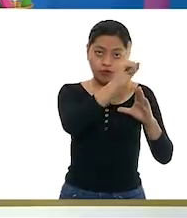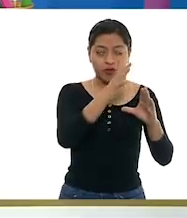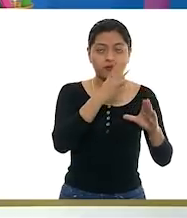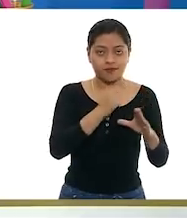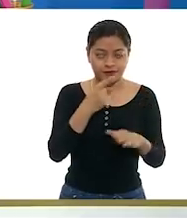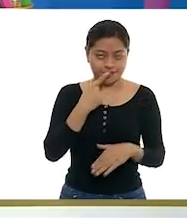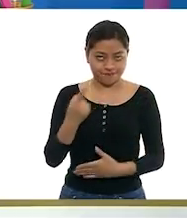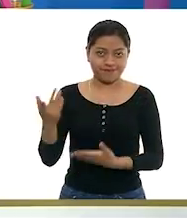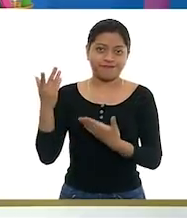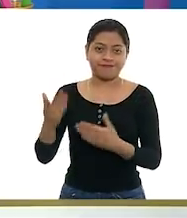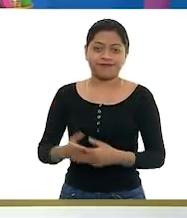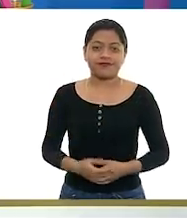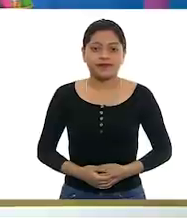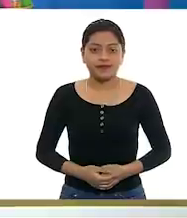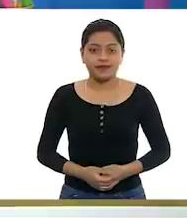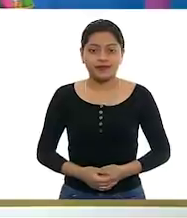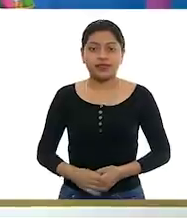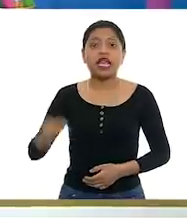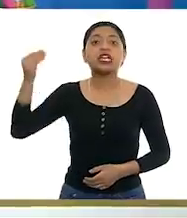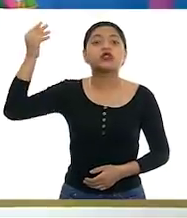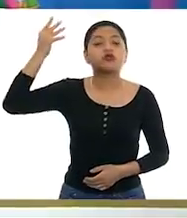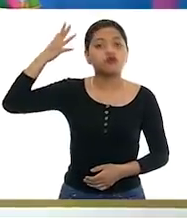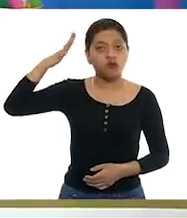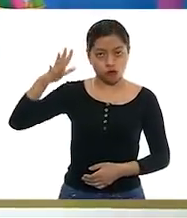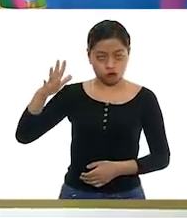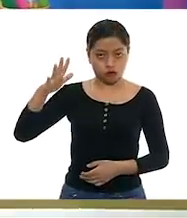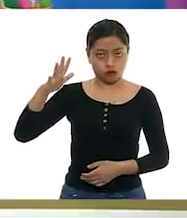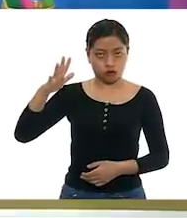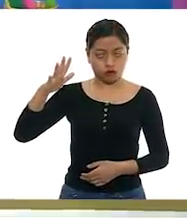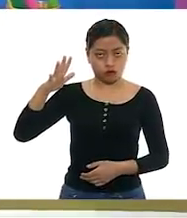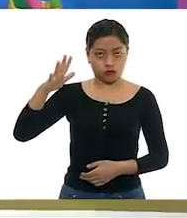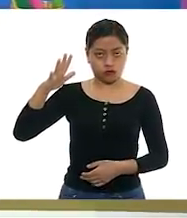poner aquí al Sol. Muy bien.